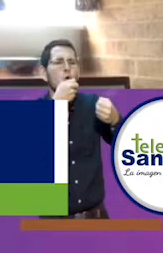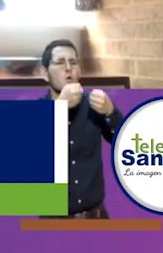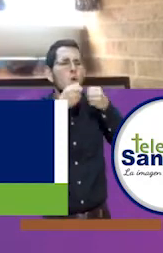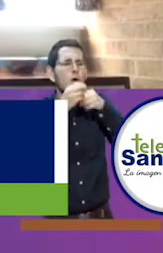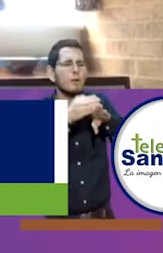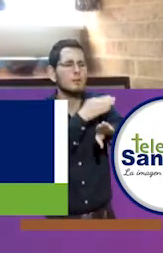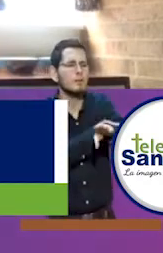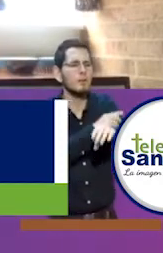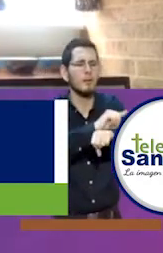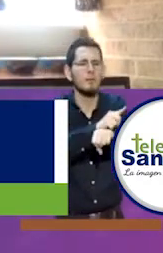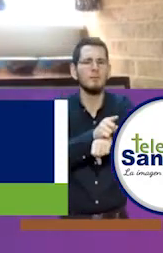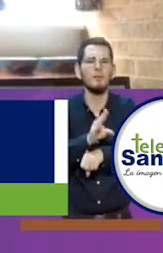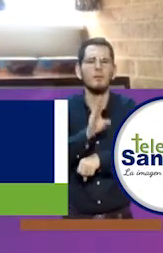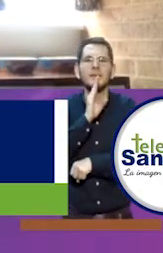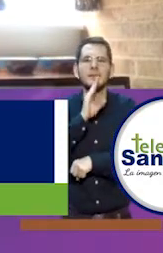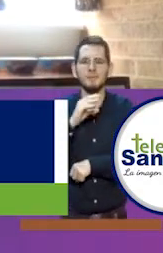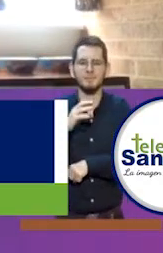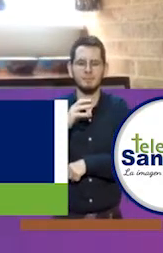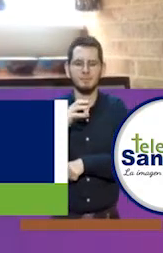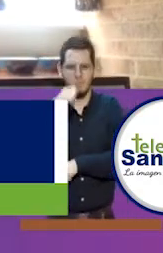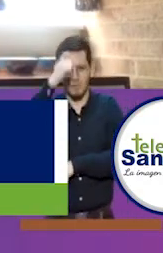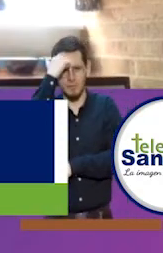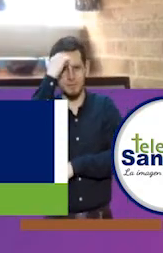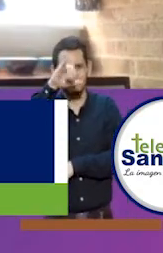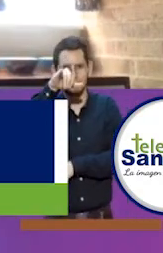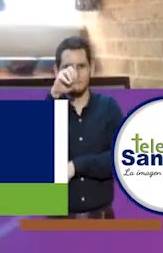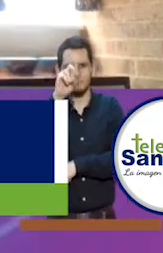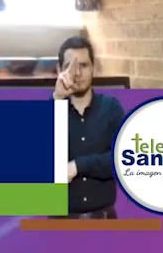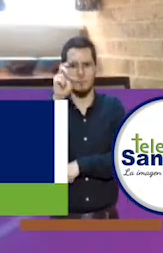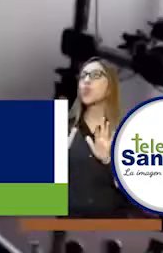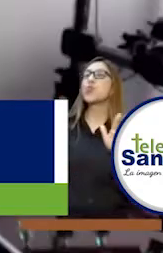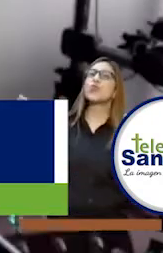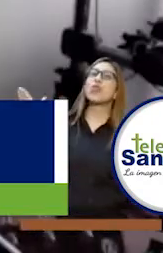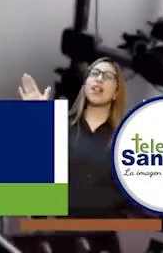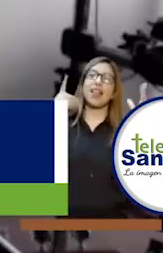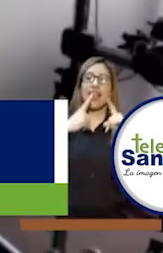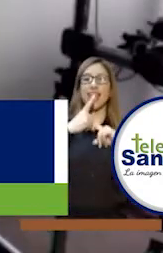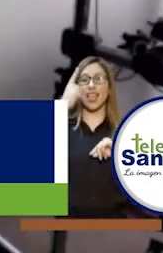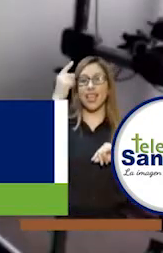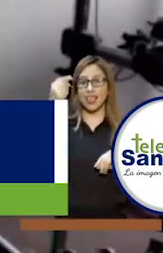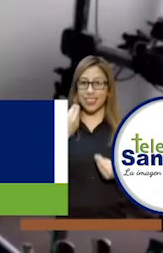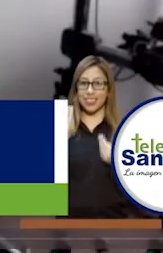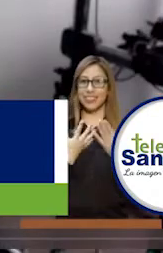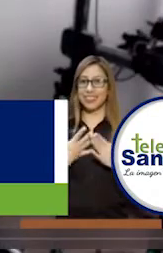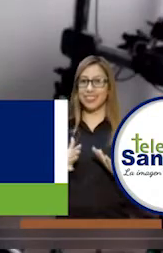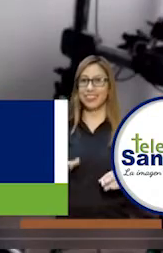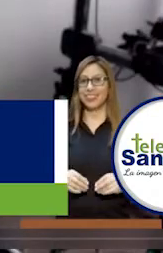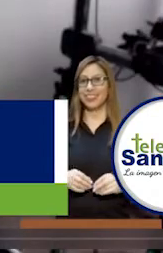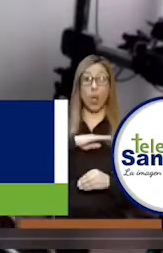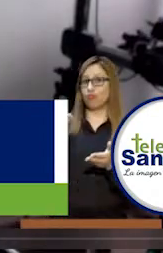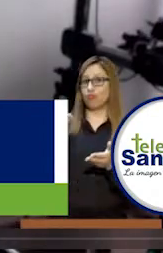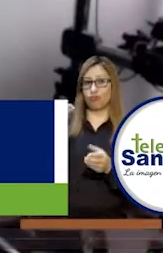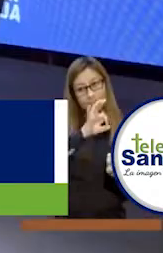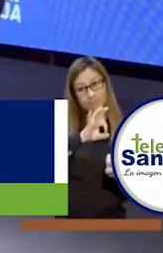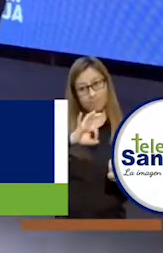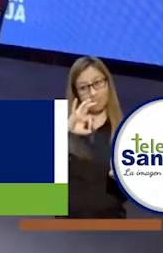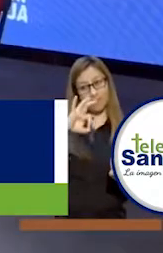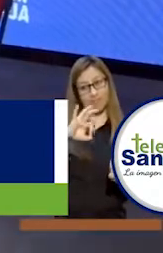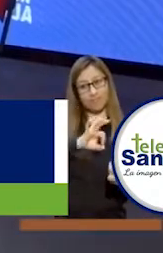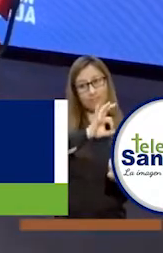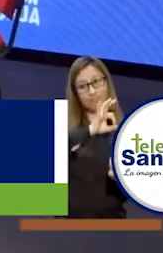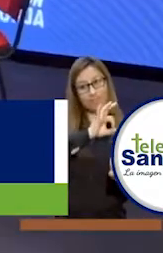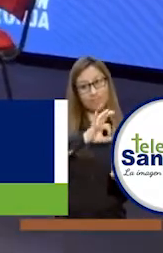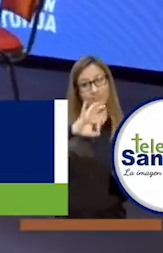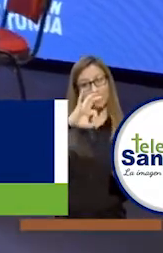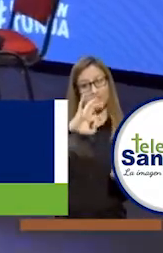colombianos, y fue asombrosa la cifra. Pues ahora nos queda ponernos a organizar, porque hay